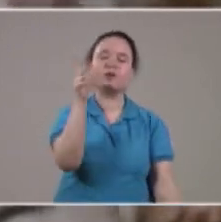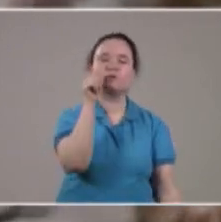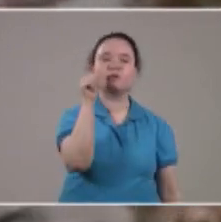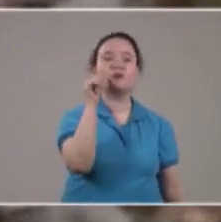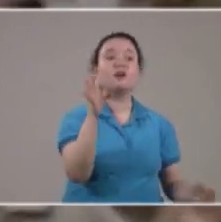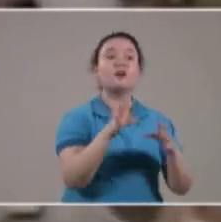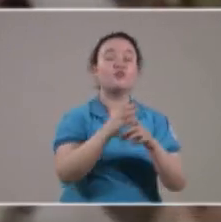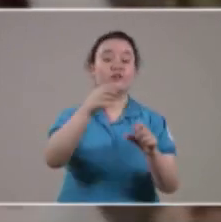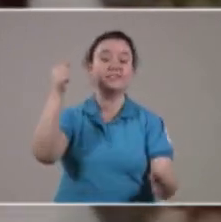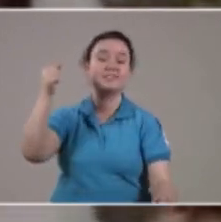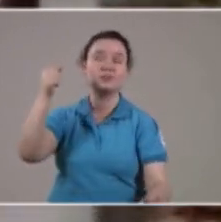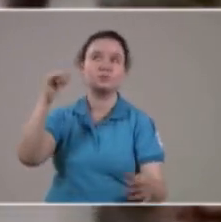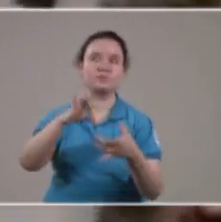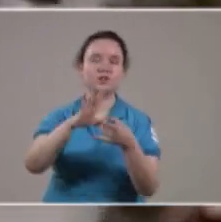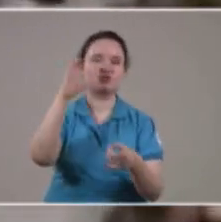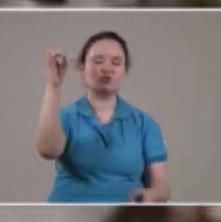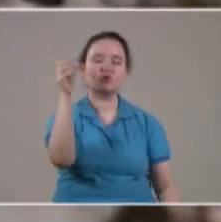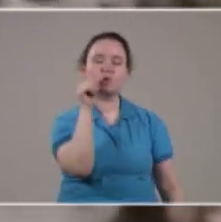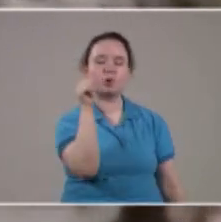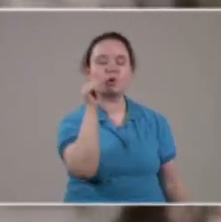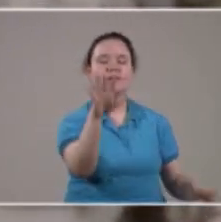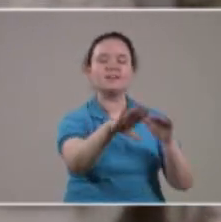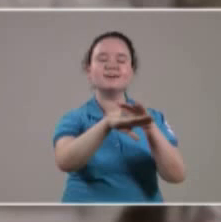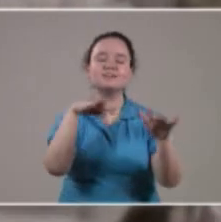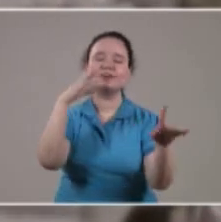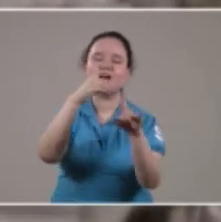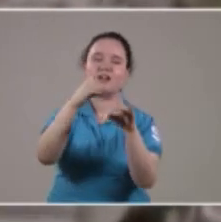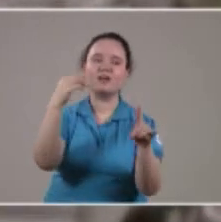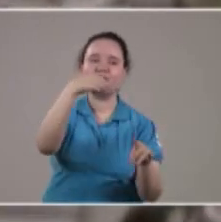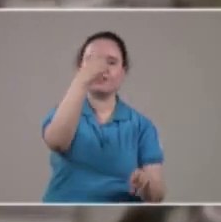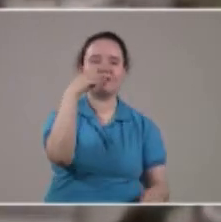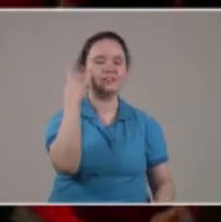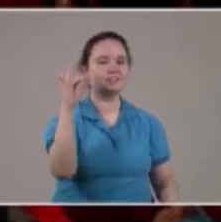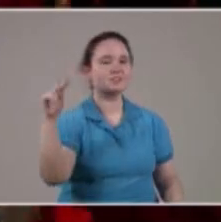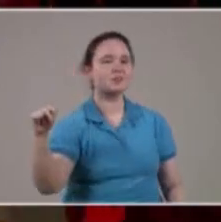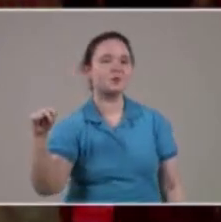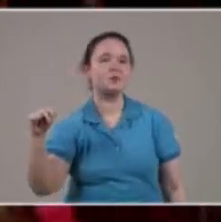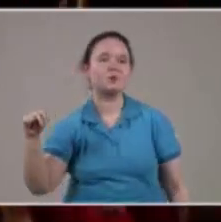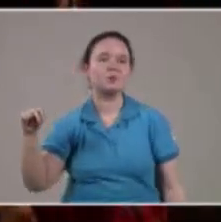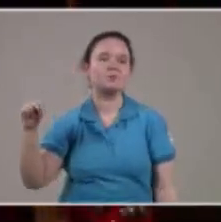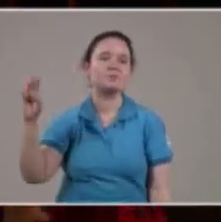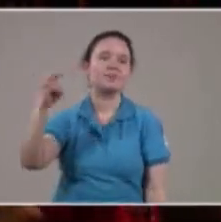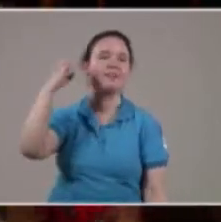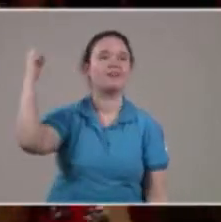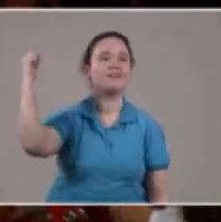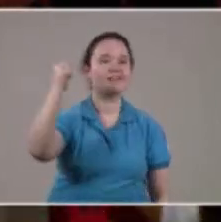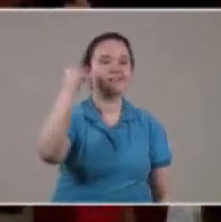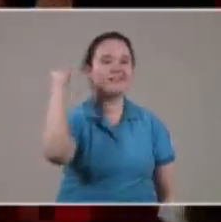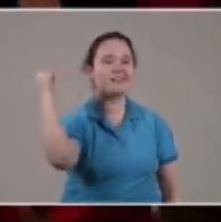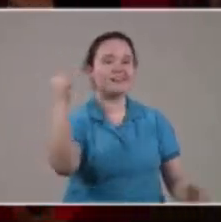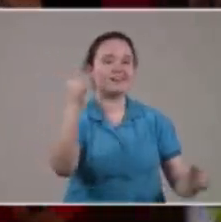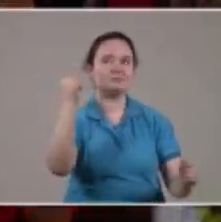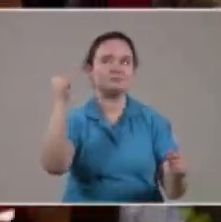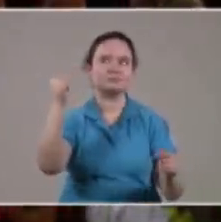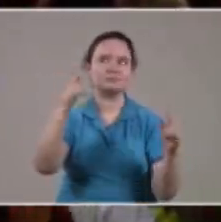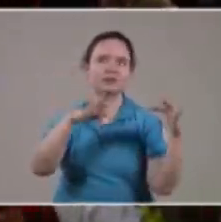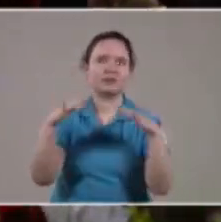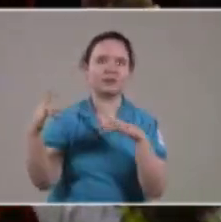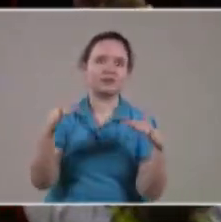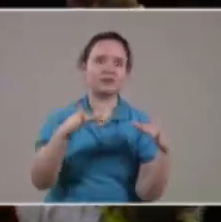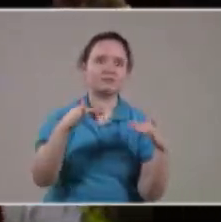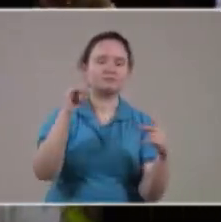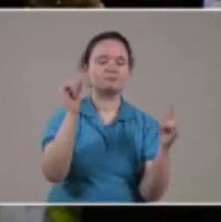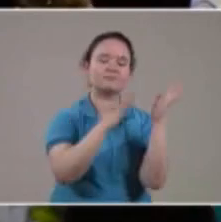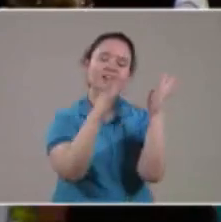autoridad, el fuerte centro de su señorío sale de Sion. Jesús está sentado